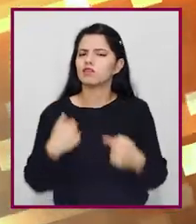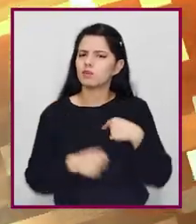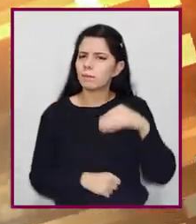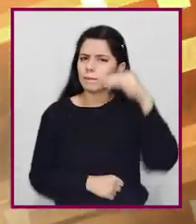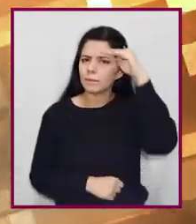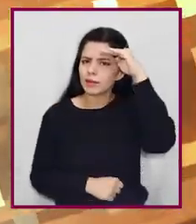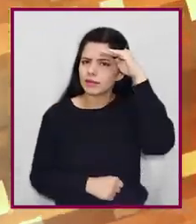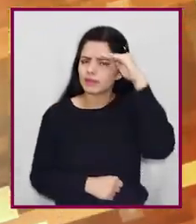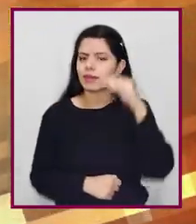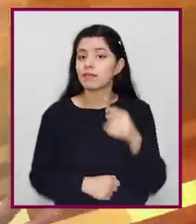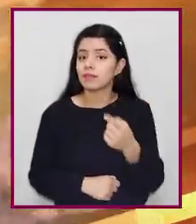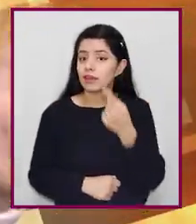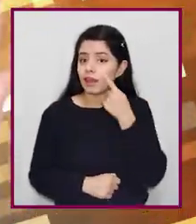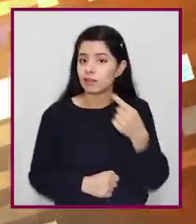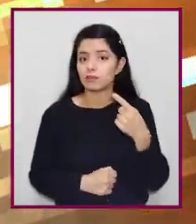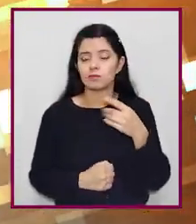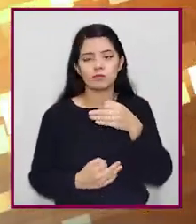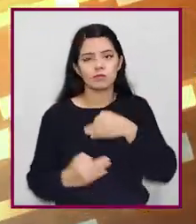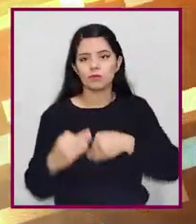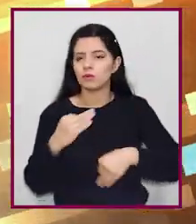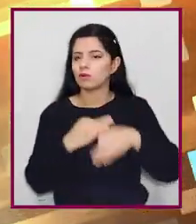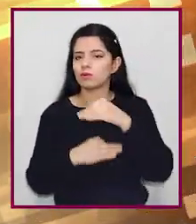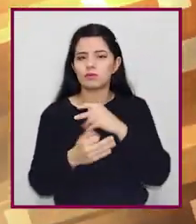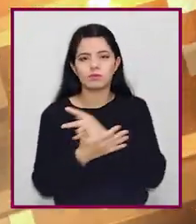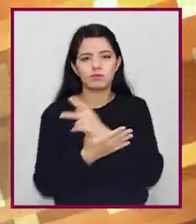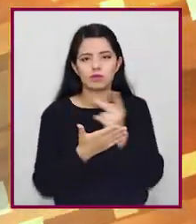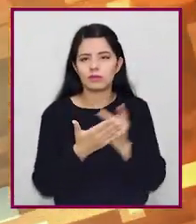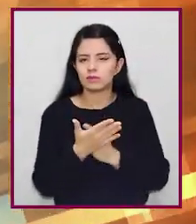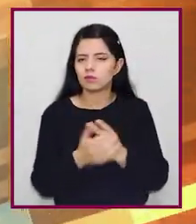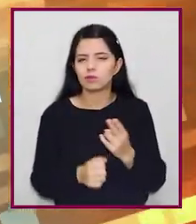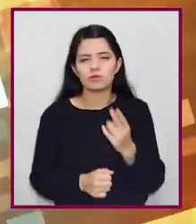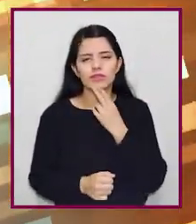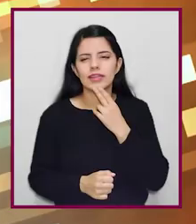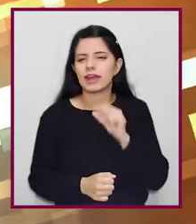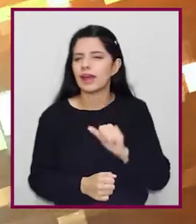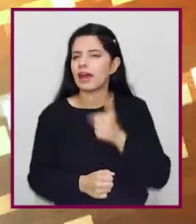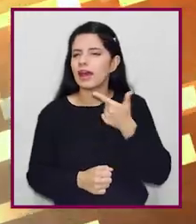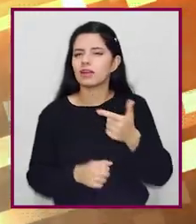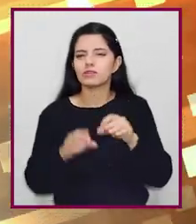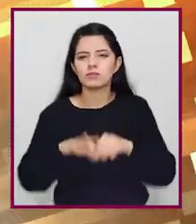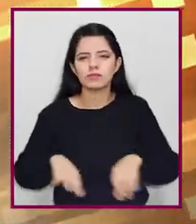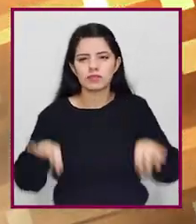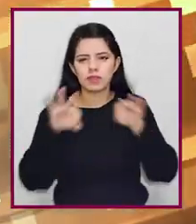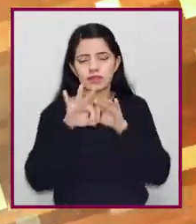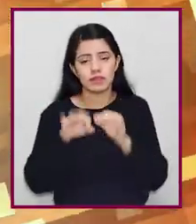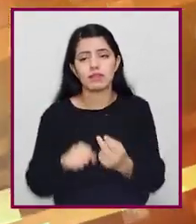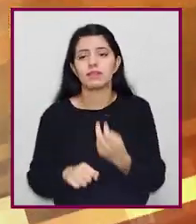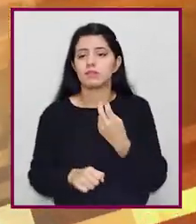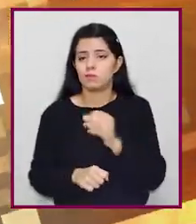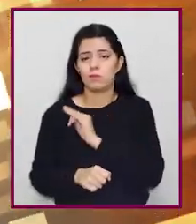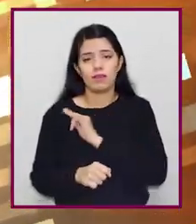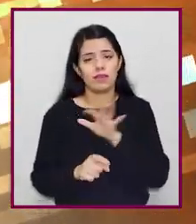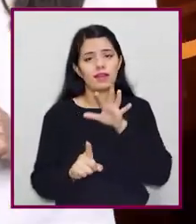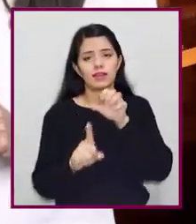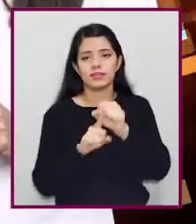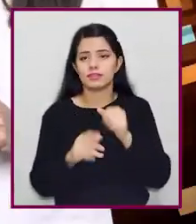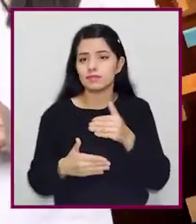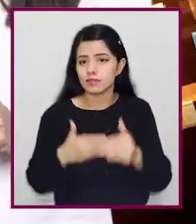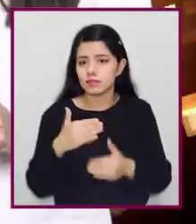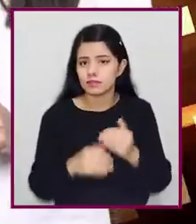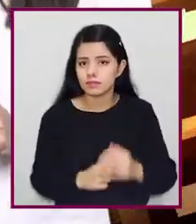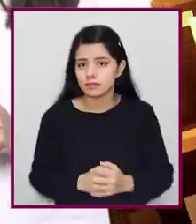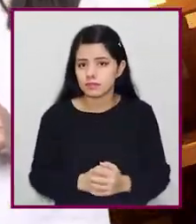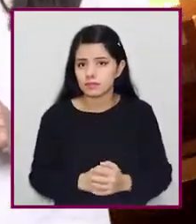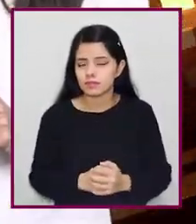has fijado que en todos los programas hemos utilizado algo súper importante que ha hecho posible su realización?